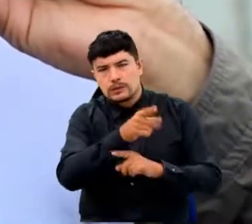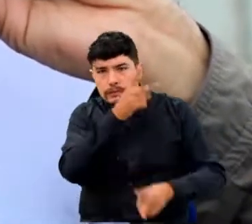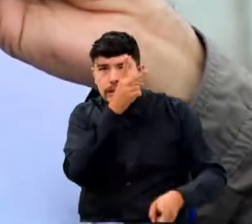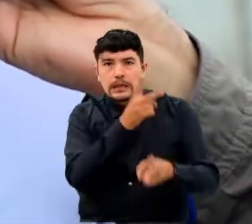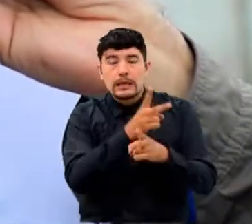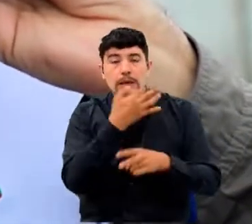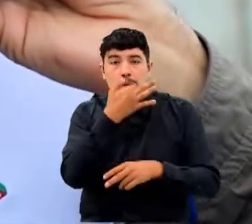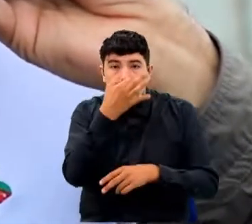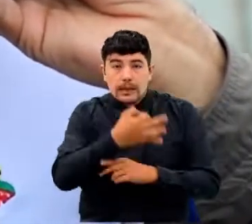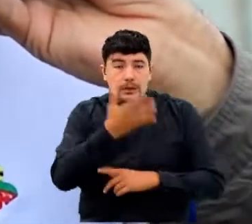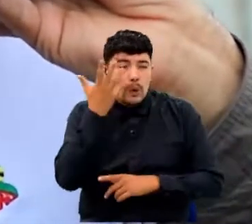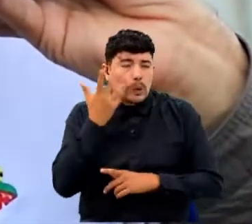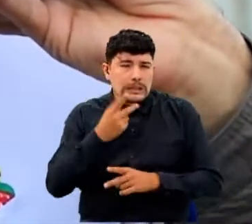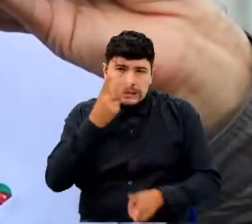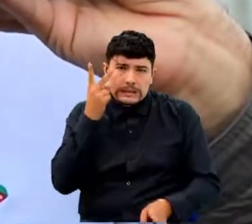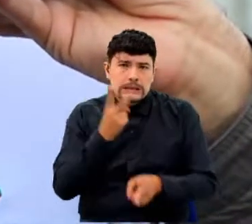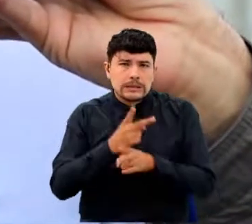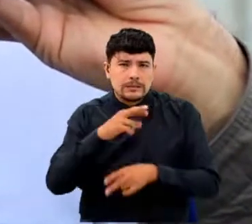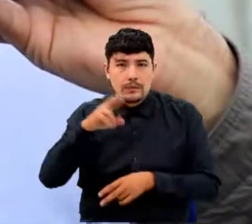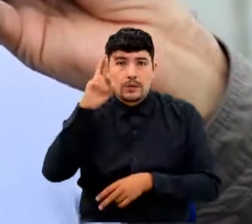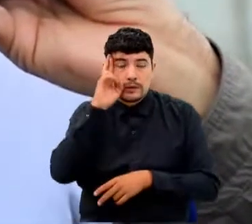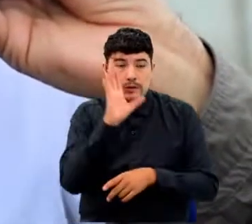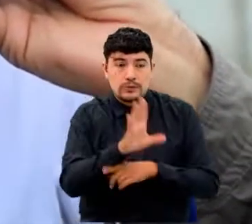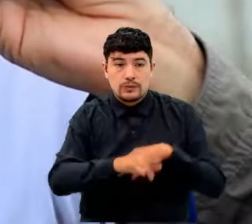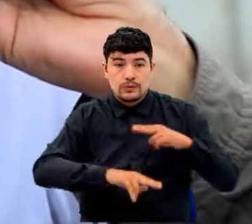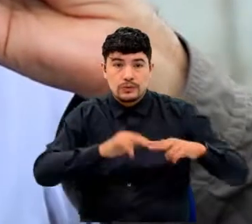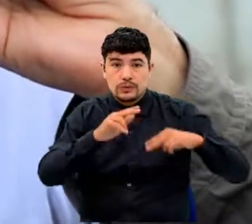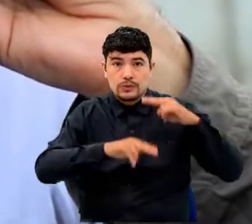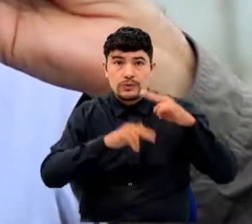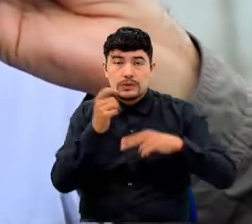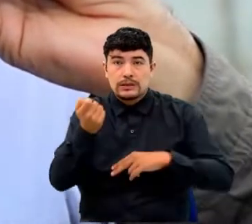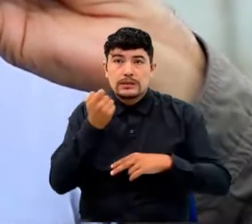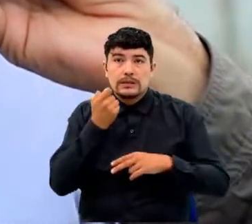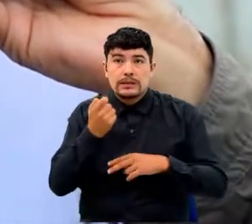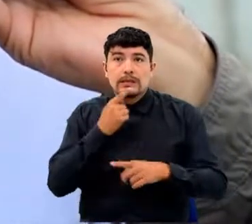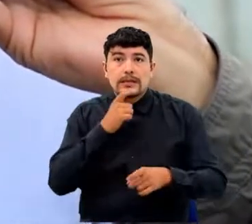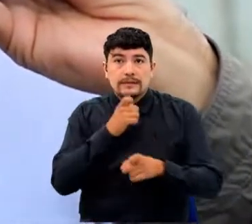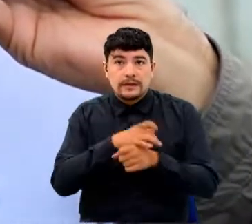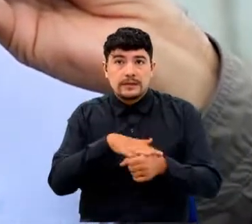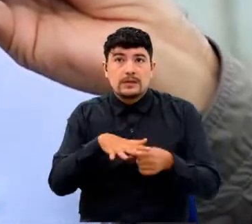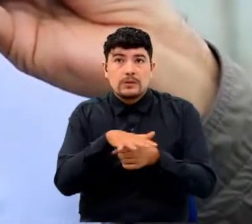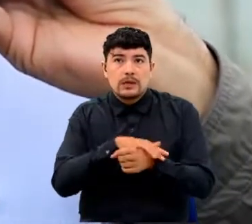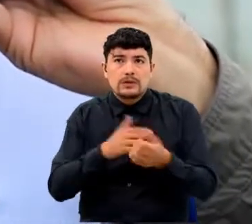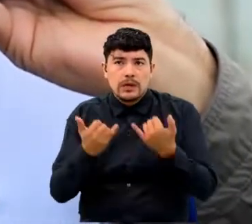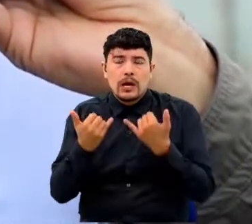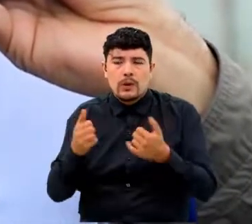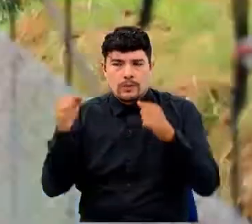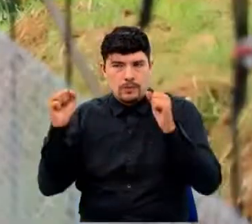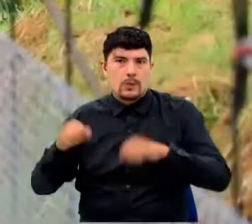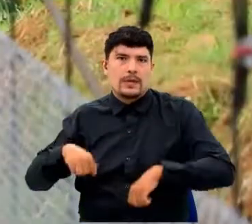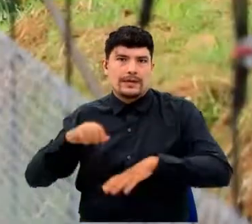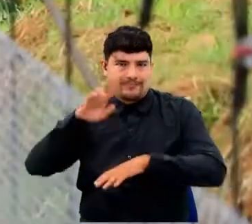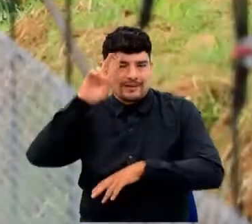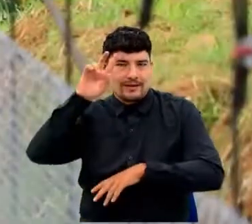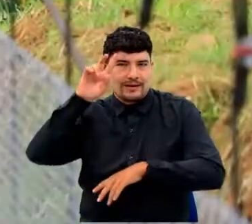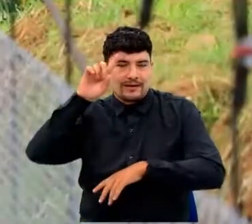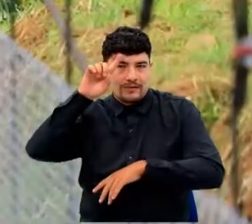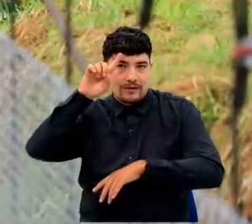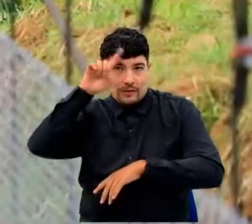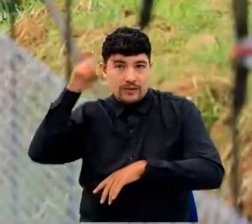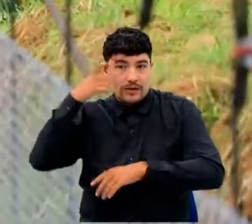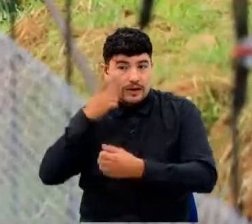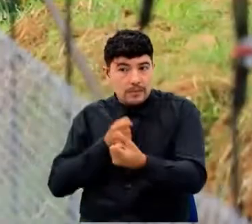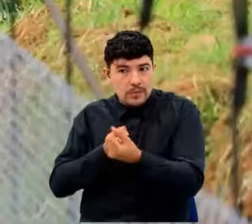se vive a diario y por eso estas obras de mitigación sin duda son las que nos permiten lograr que las familias estén seguras y tranquilas